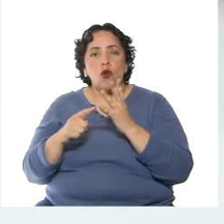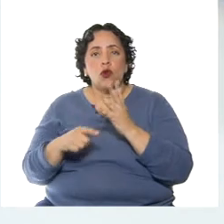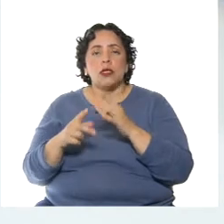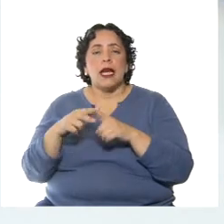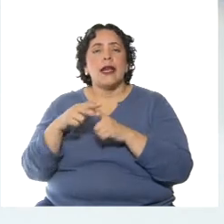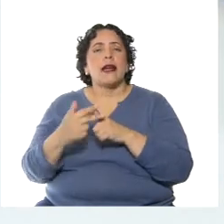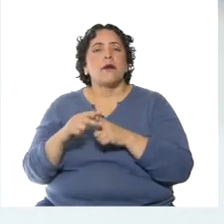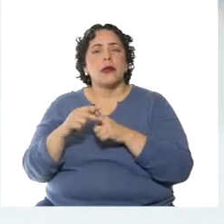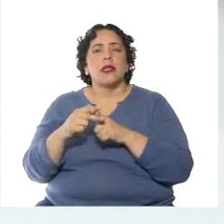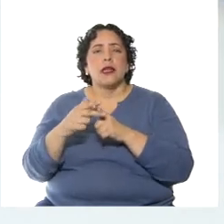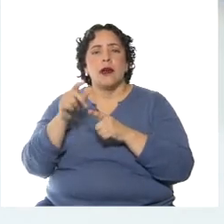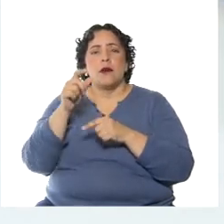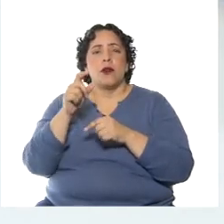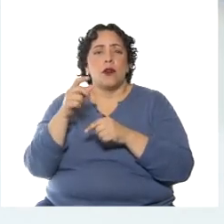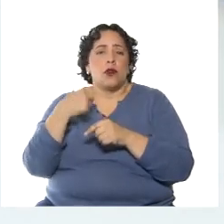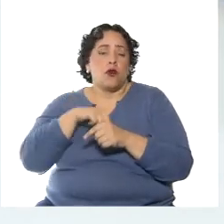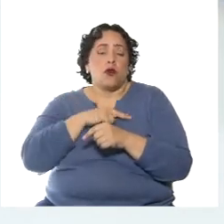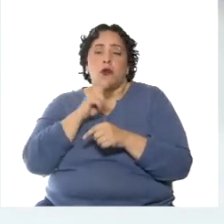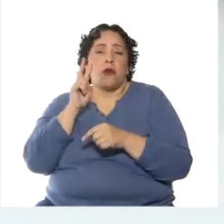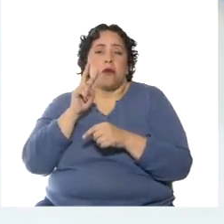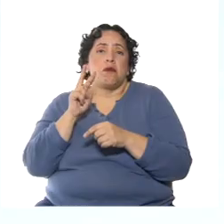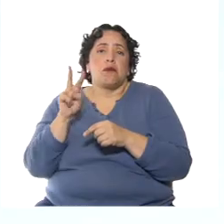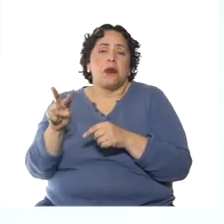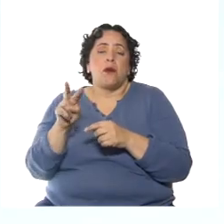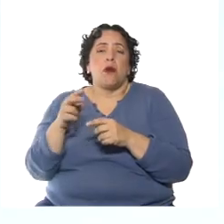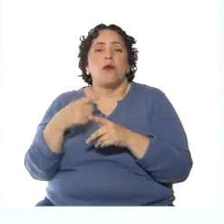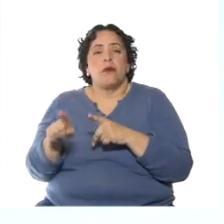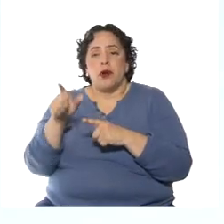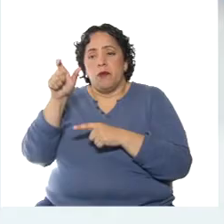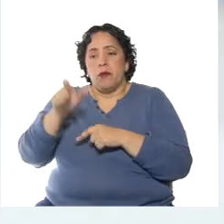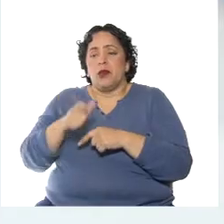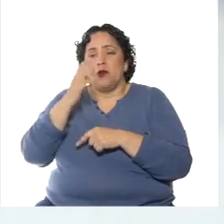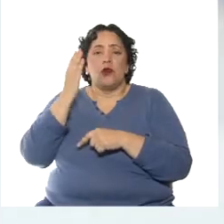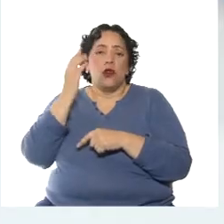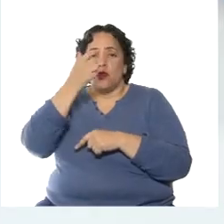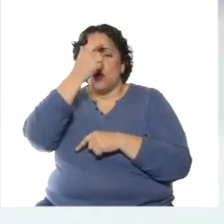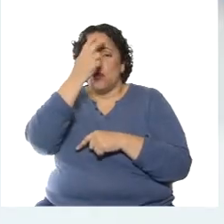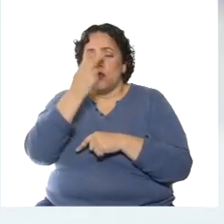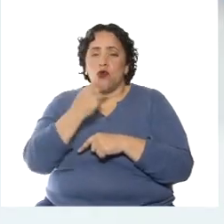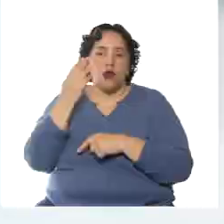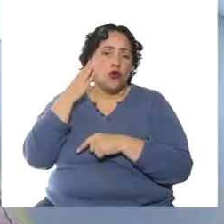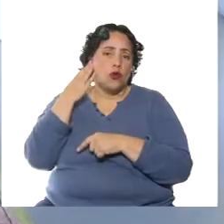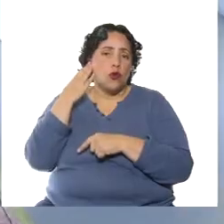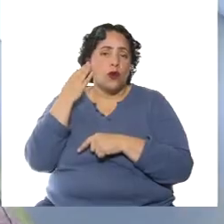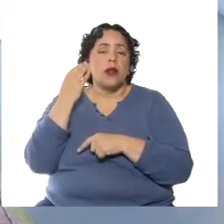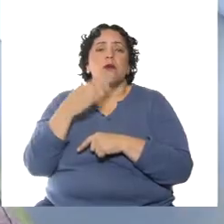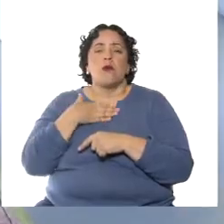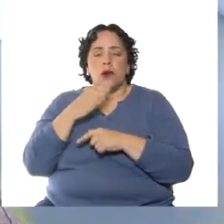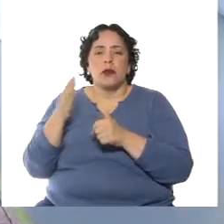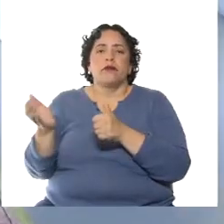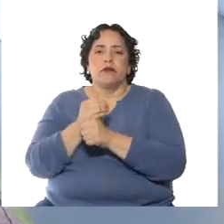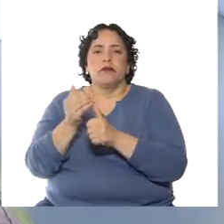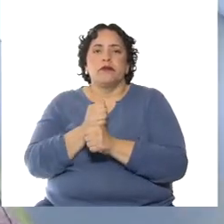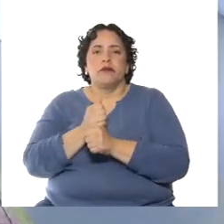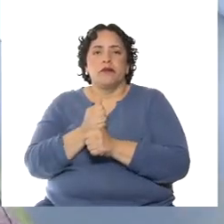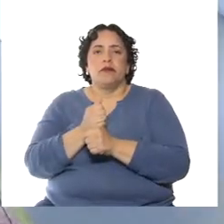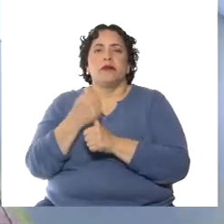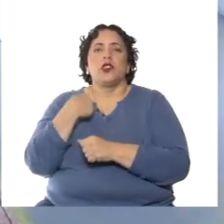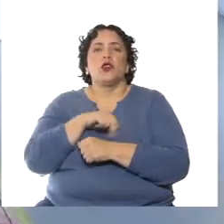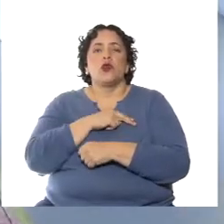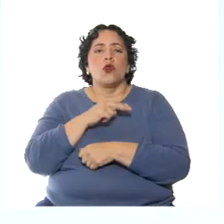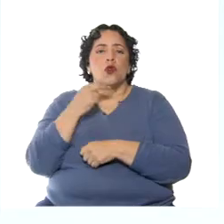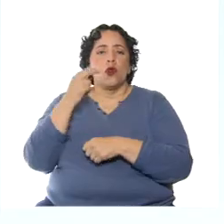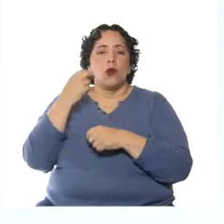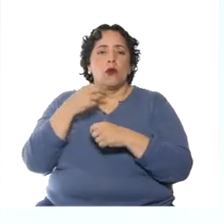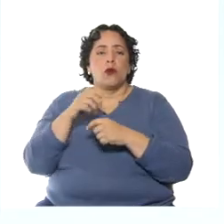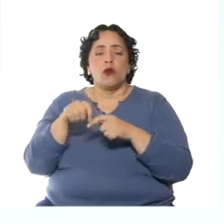que son quizás poco notorios para nosotros, pero para ellos es muy significativo. Sí, las personas que tenemos nuestro sentido de la